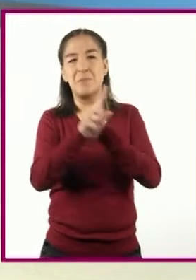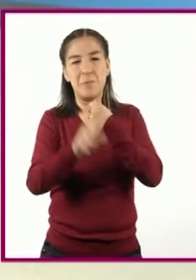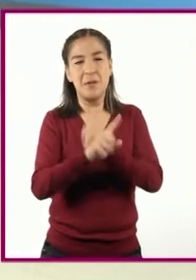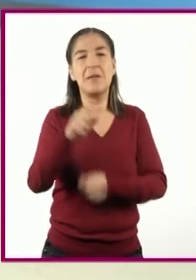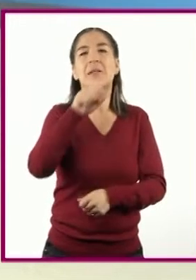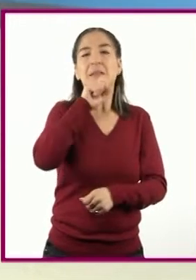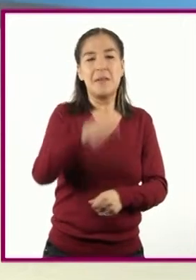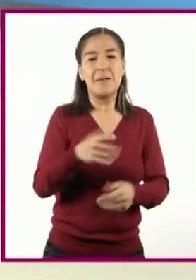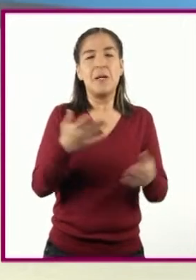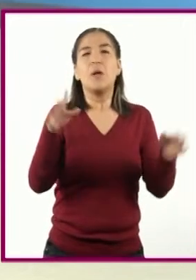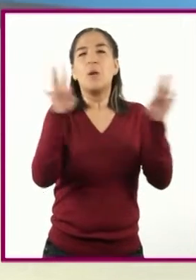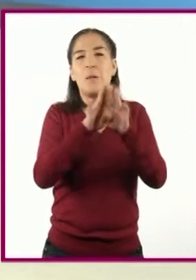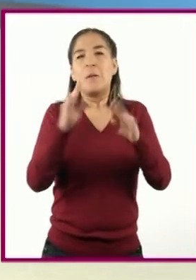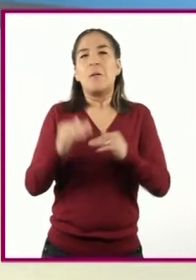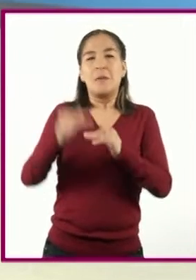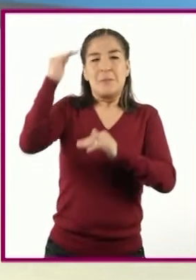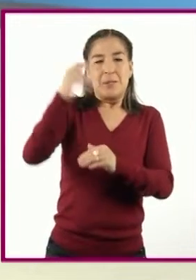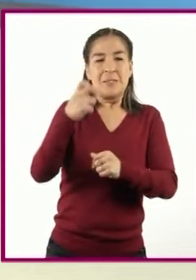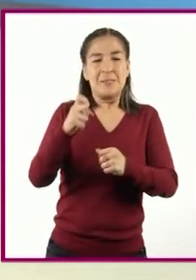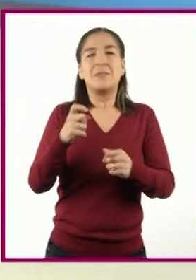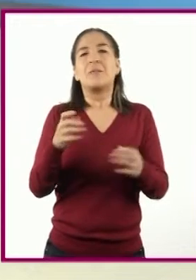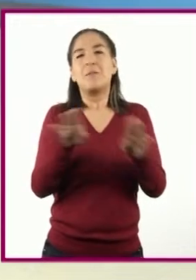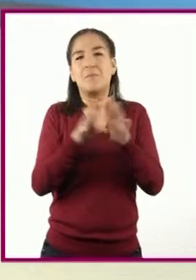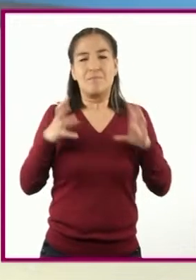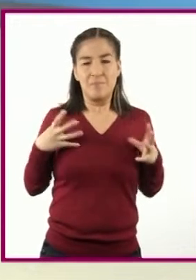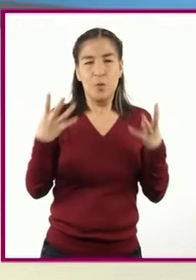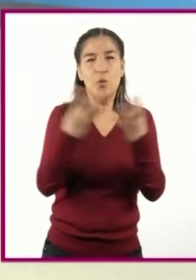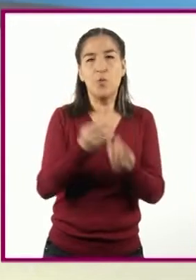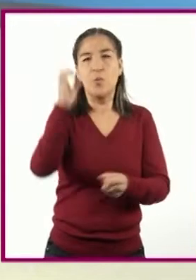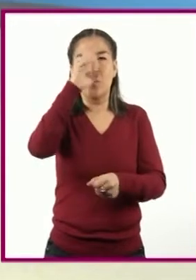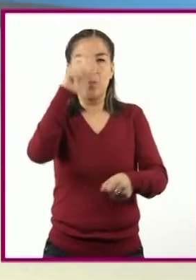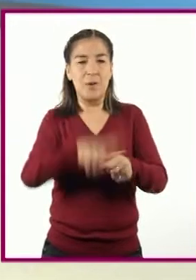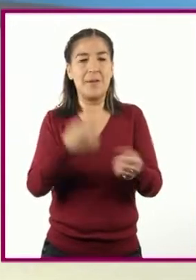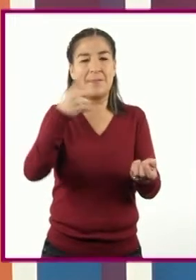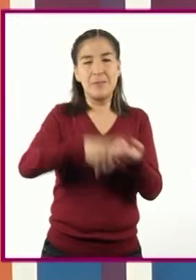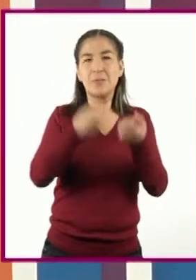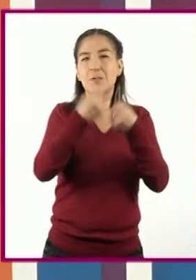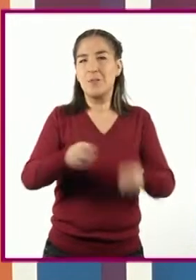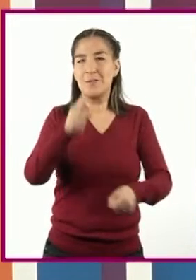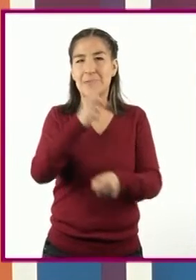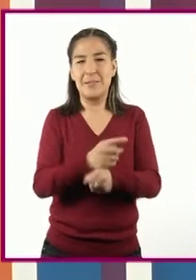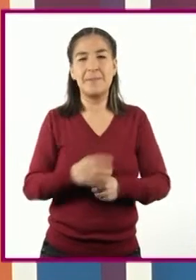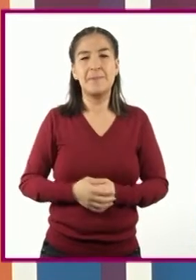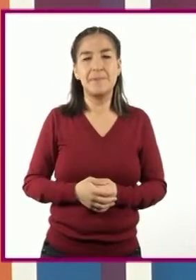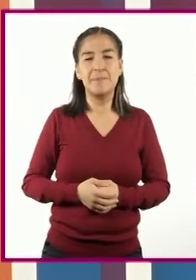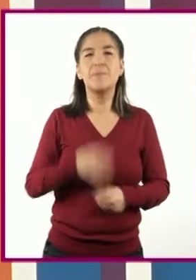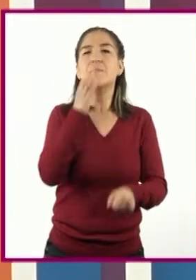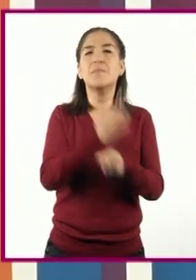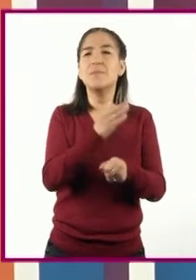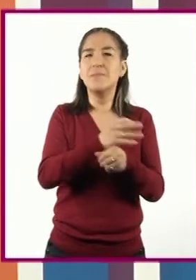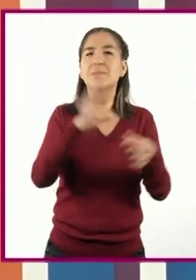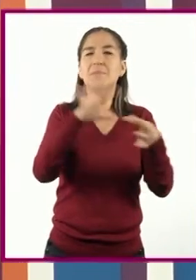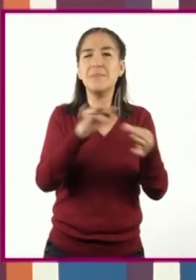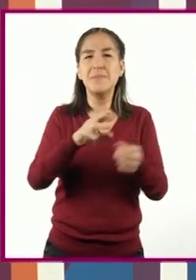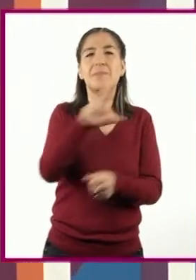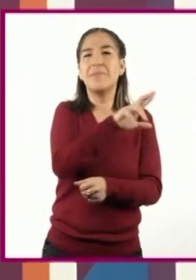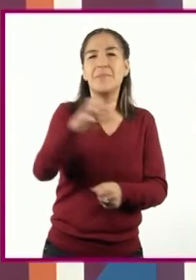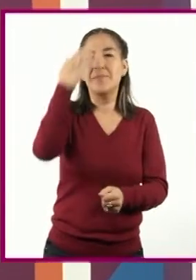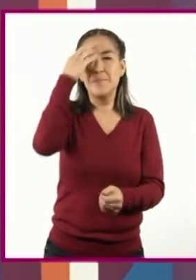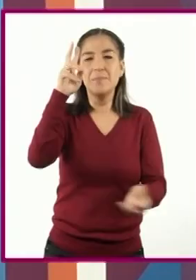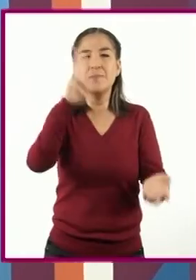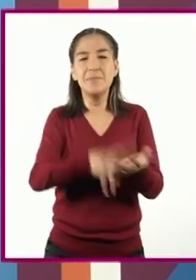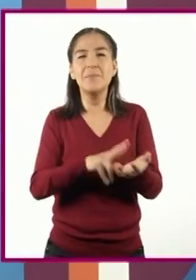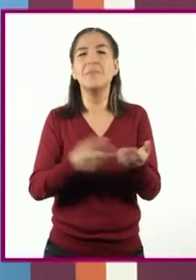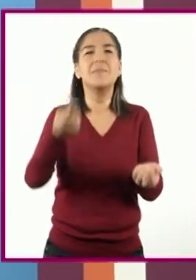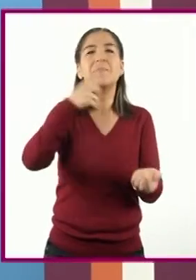y habrá un mayor enriquecimiento cultural de la sociedad. Iniciamos reconociendo y valorando lo